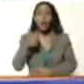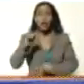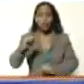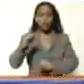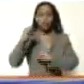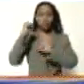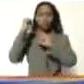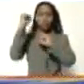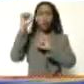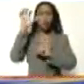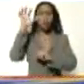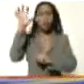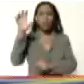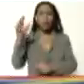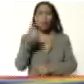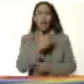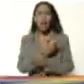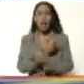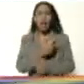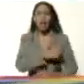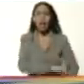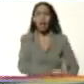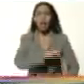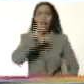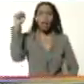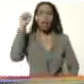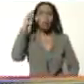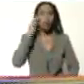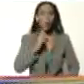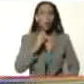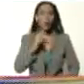patria del libertador Simón Bolívar-Venezuela.